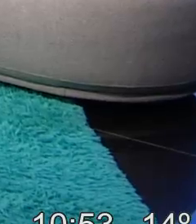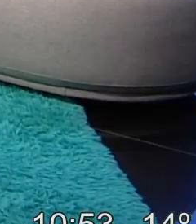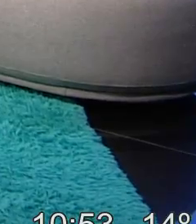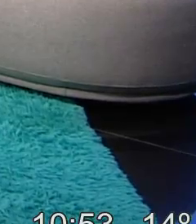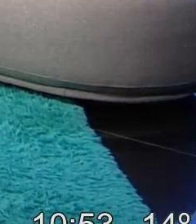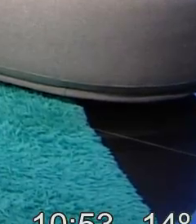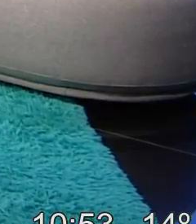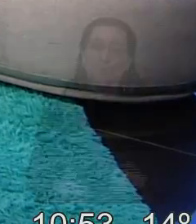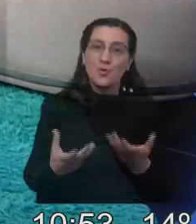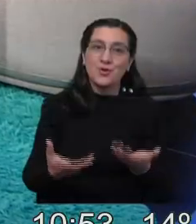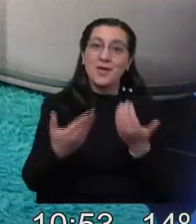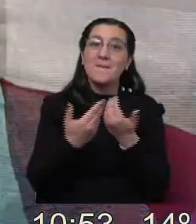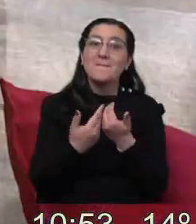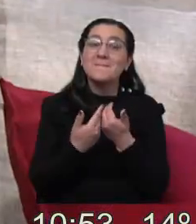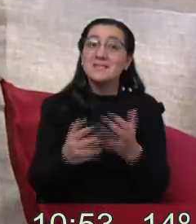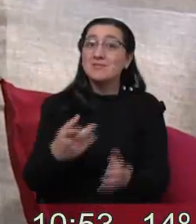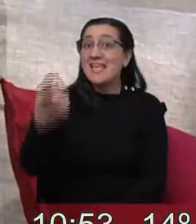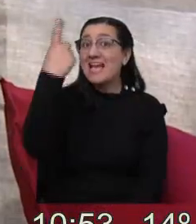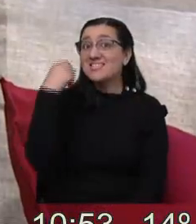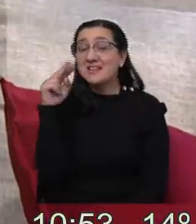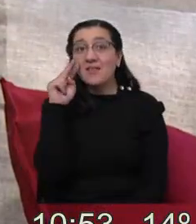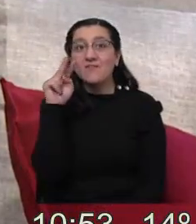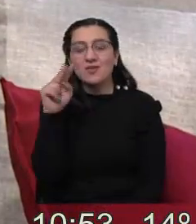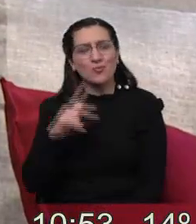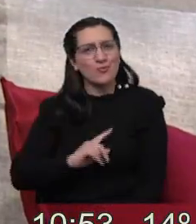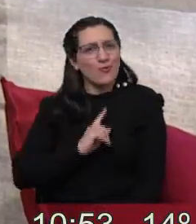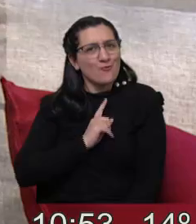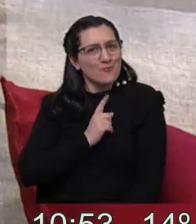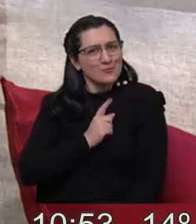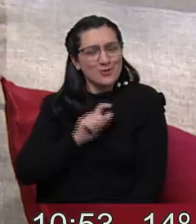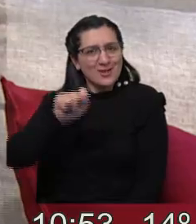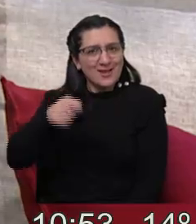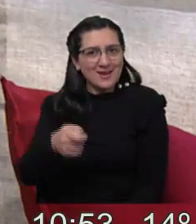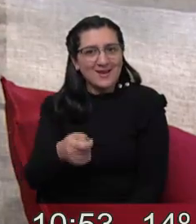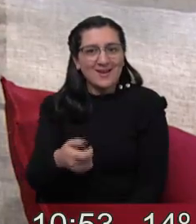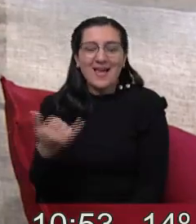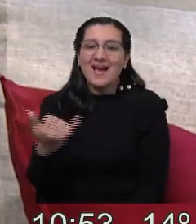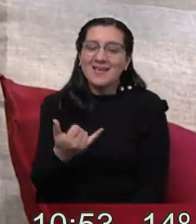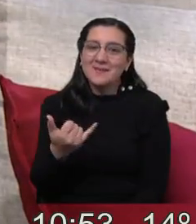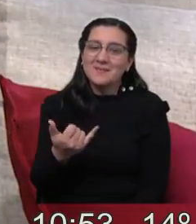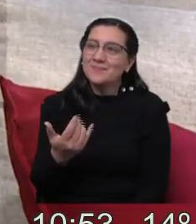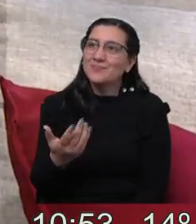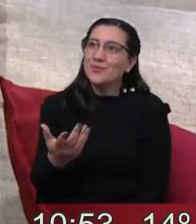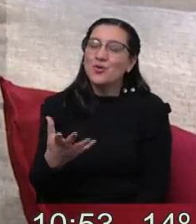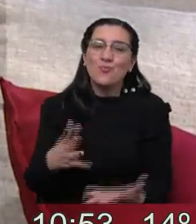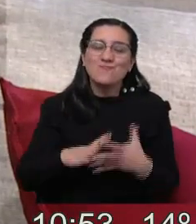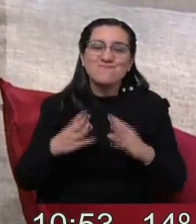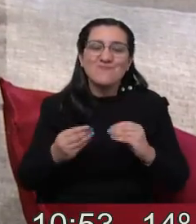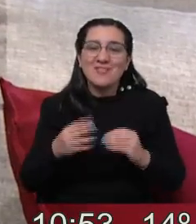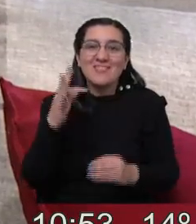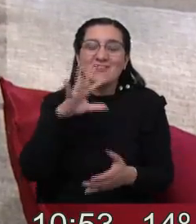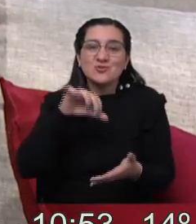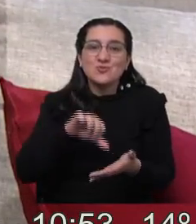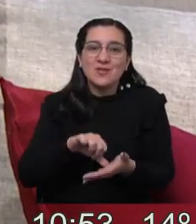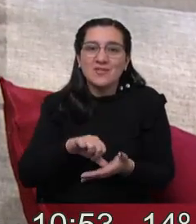Y bueno, comenzamos otra columna de Ayer te vi con un orgullo del canal. Hay una como un estereotipo de TV Ciudad, el